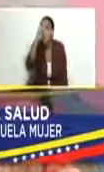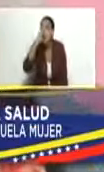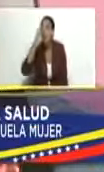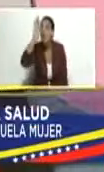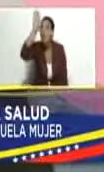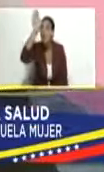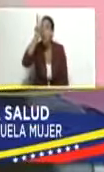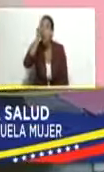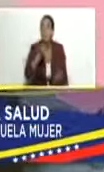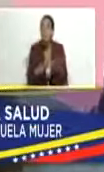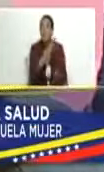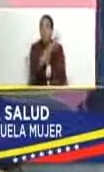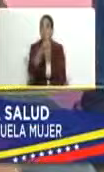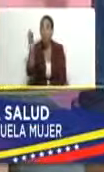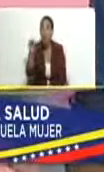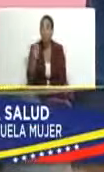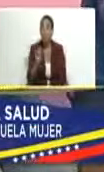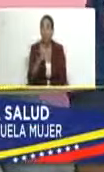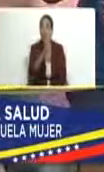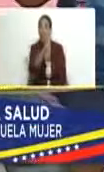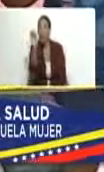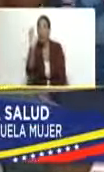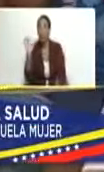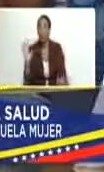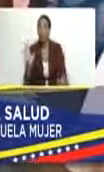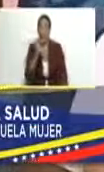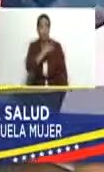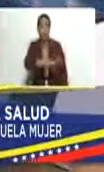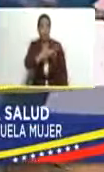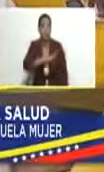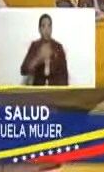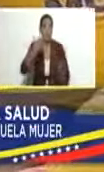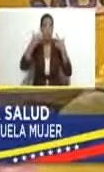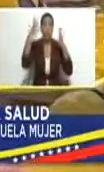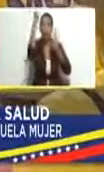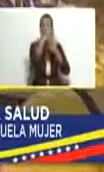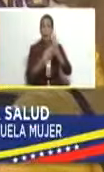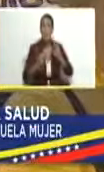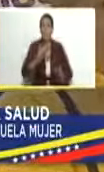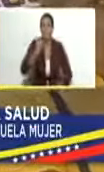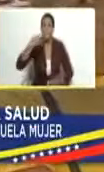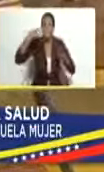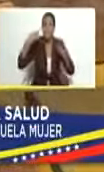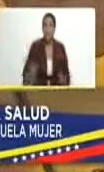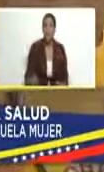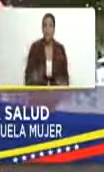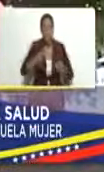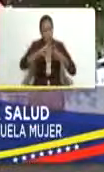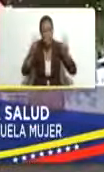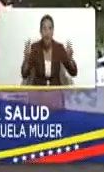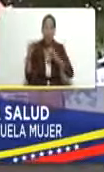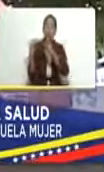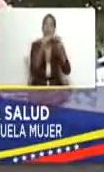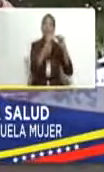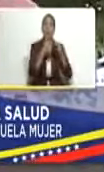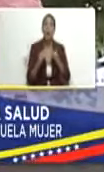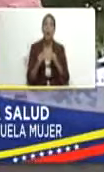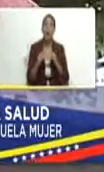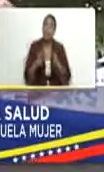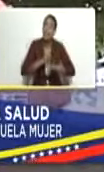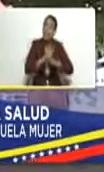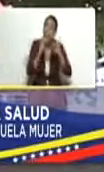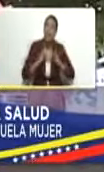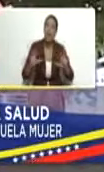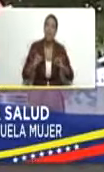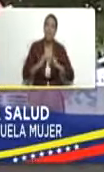2, 3, 4, 5 años, 2030, 2040? Va a ser una sociedad mejor, de paz, de igualdad, de alegría